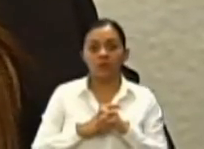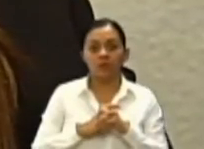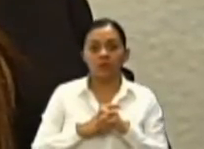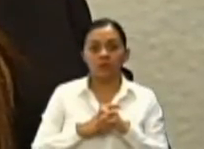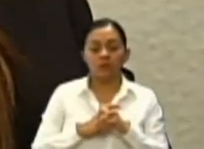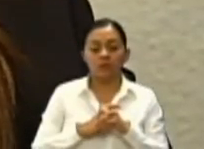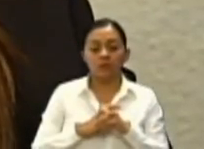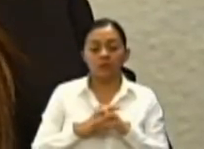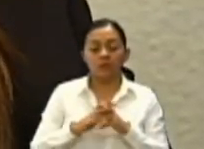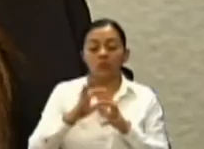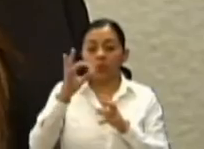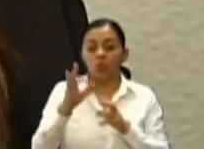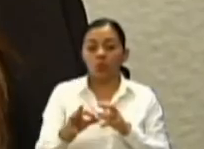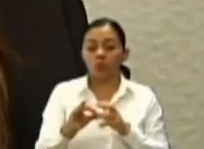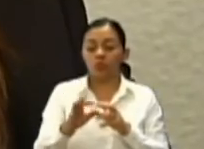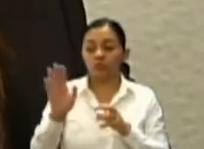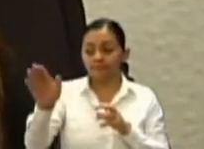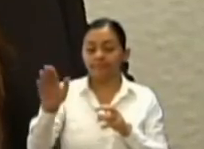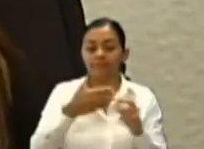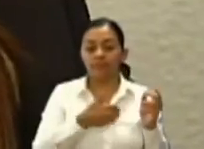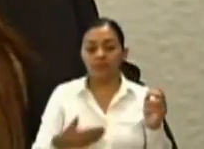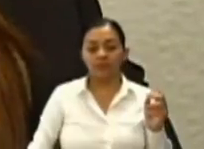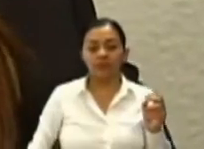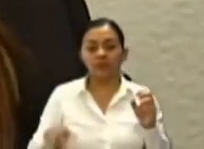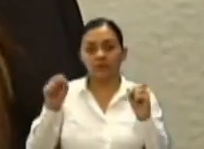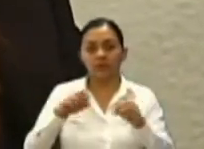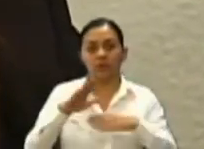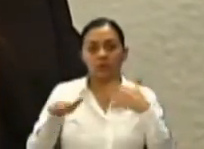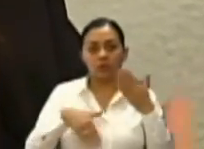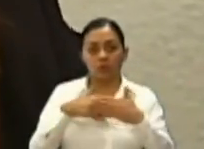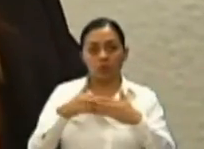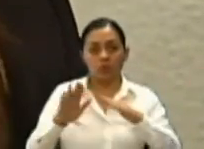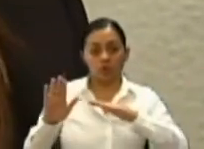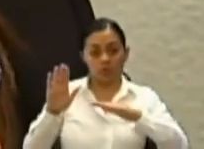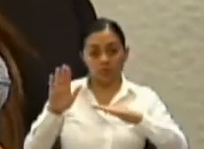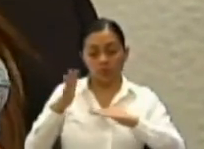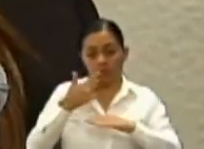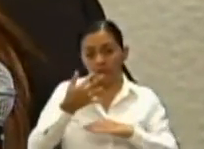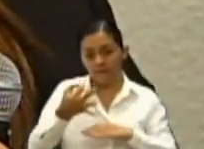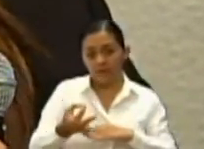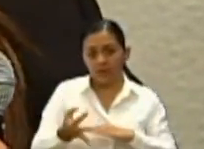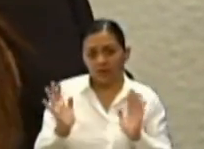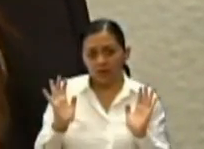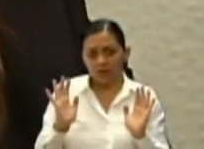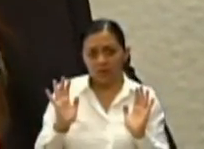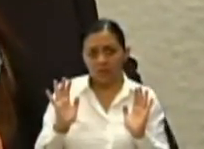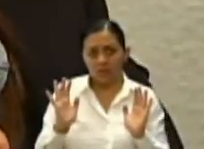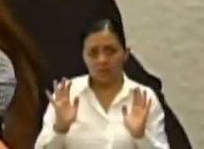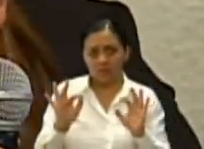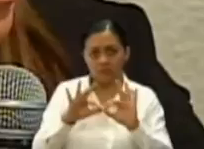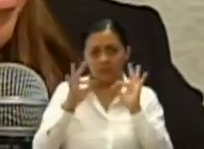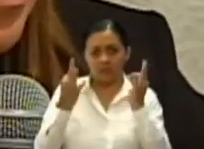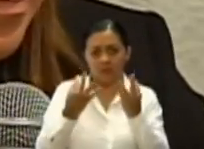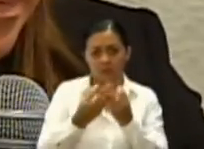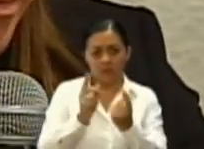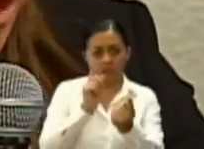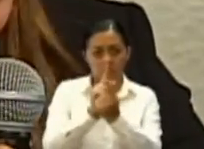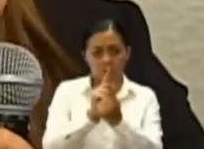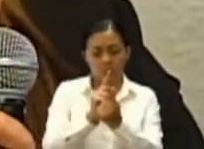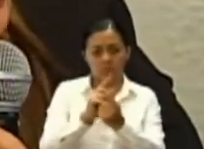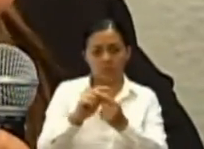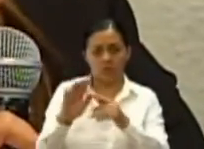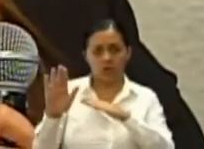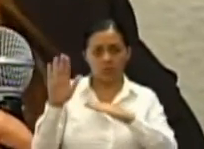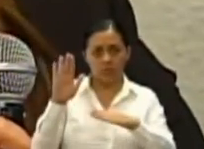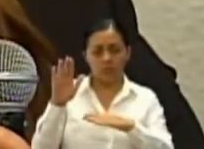nosotros hemos ya realizado en con base al compromiso con la verdad que usted tenía con la familia motivo